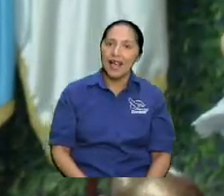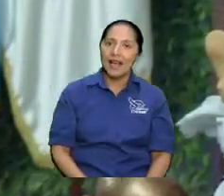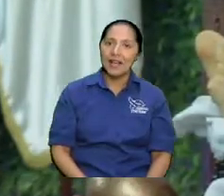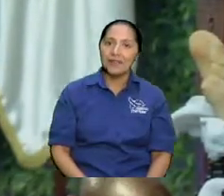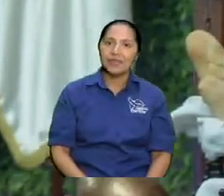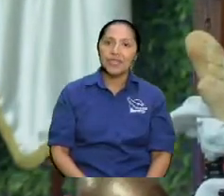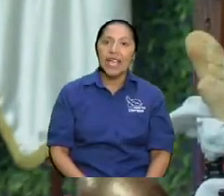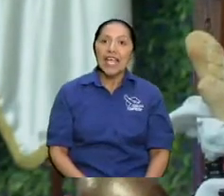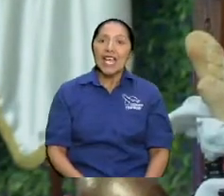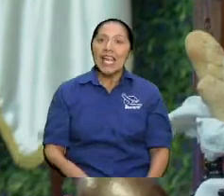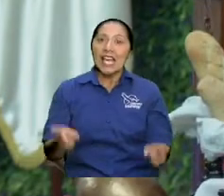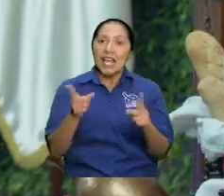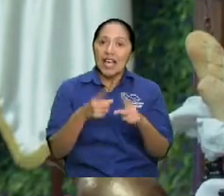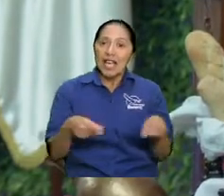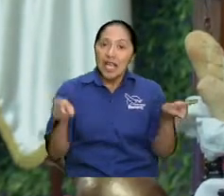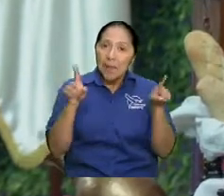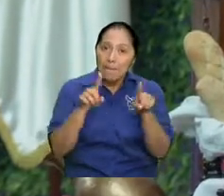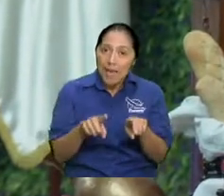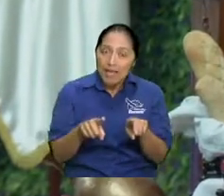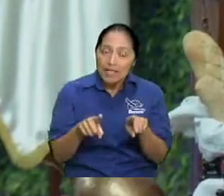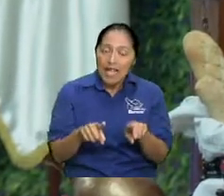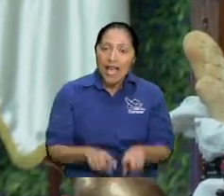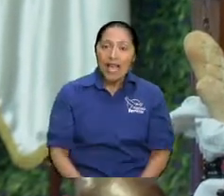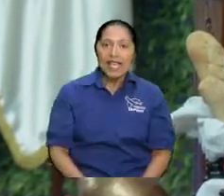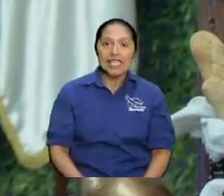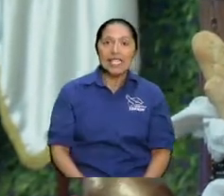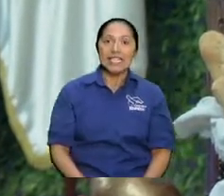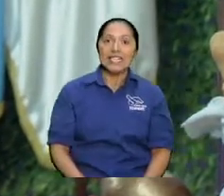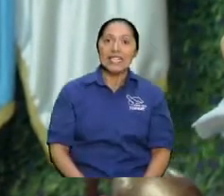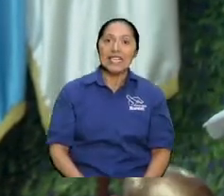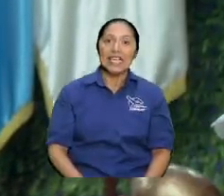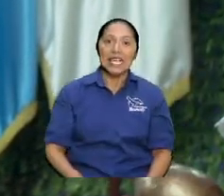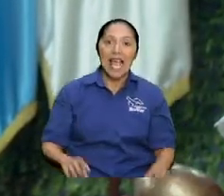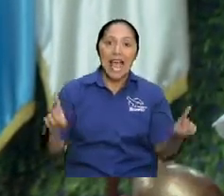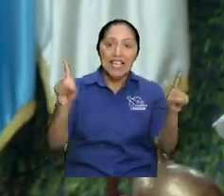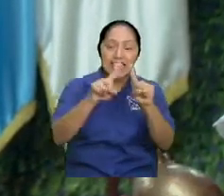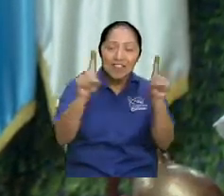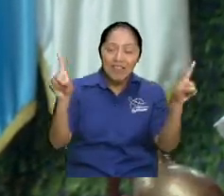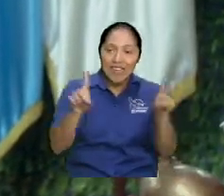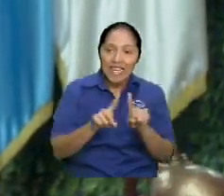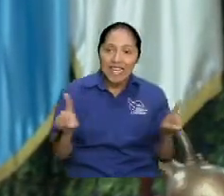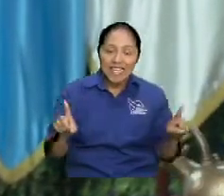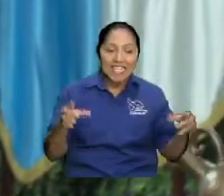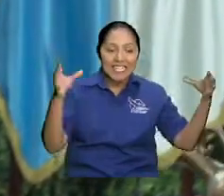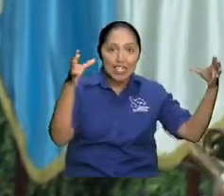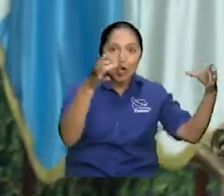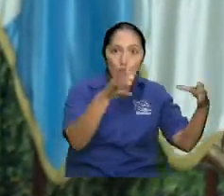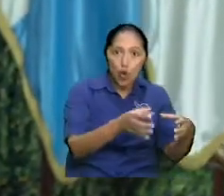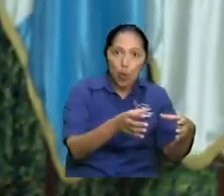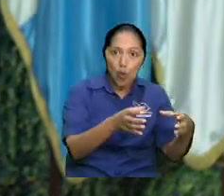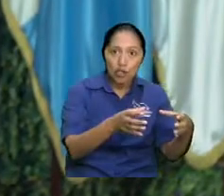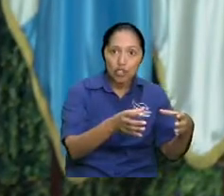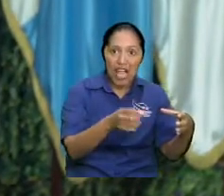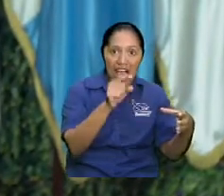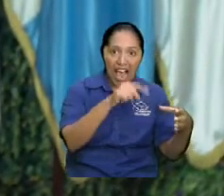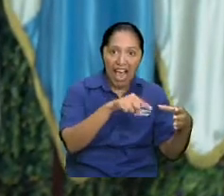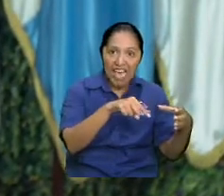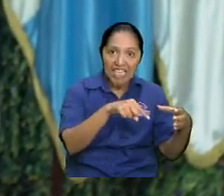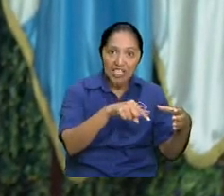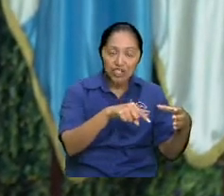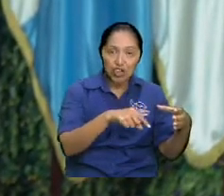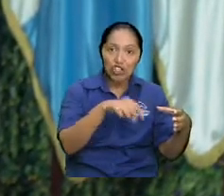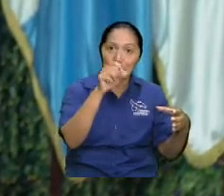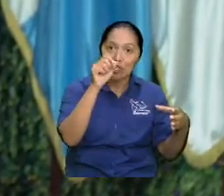Estos tienen potencial, los que viven acá tienen potencial económico. Estos no. Y estos a ver si les regalamos de vez en